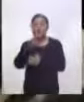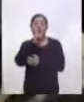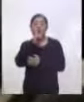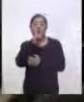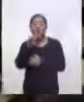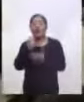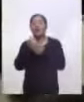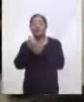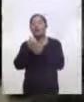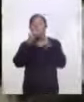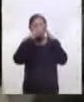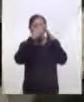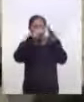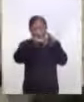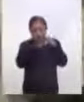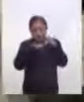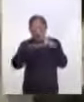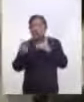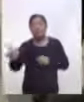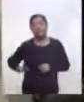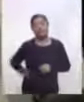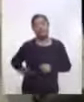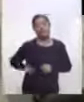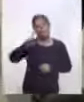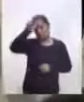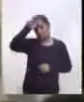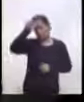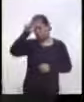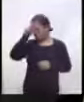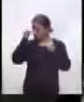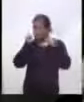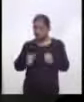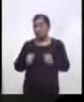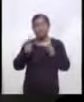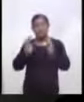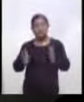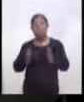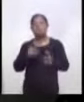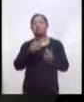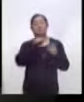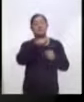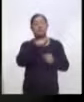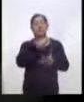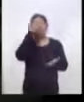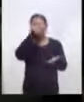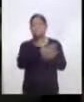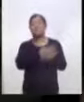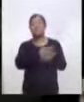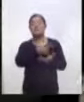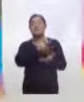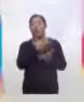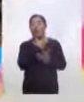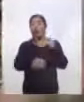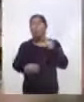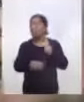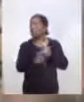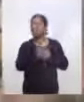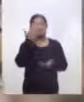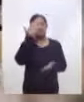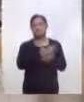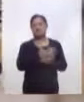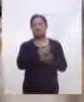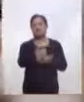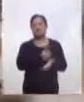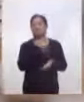refugio. El gobierno turco, por su parte, está decidido a denegar el regreso a Turquía a quienes hayan dejado el territorio. Al menos